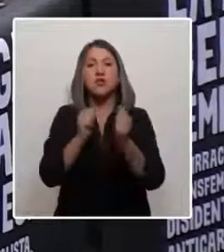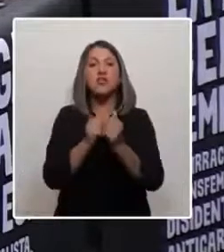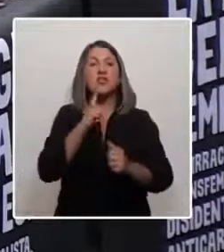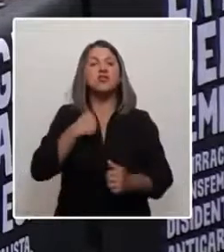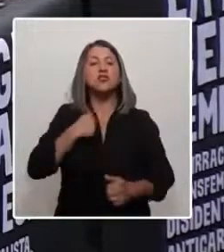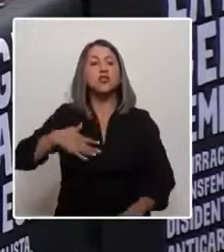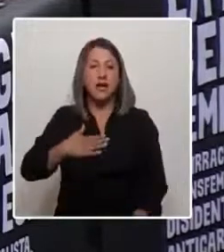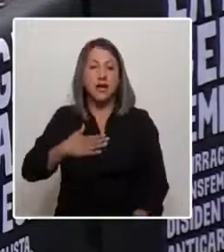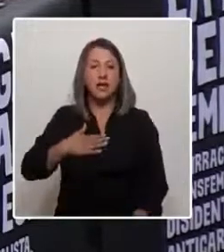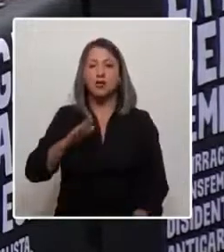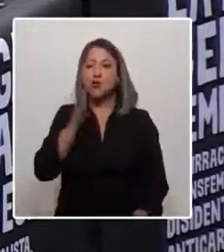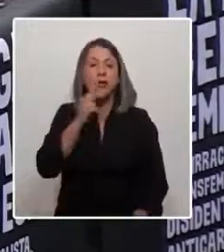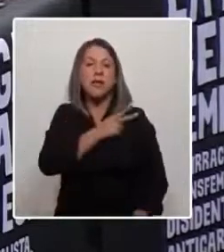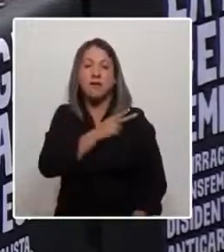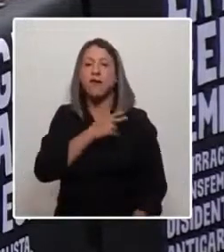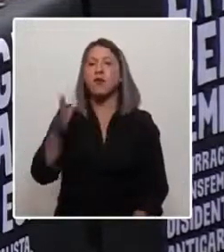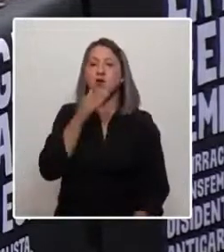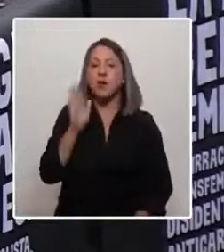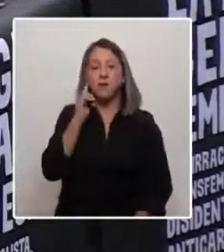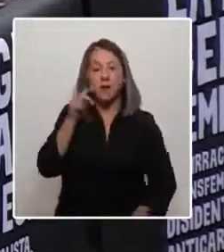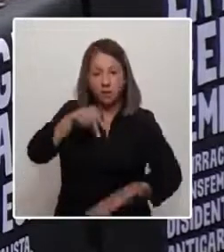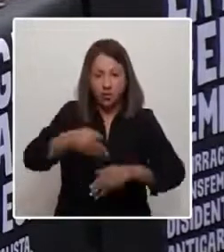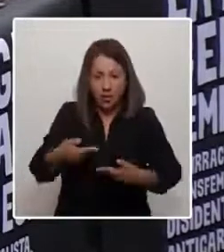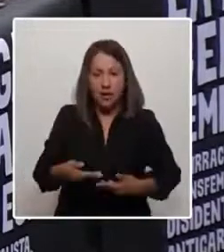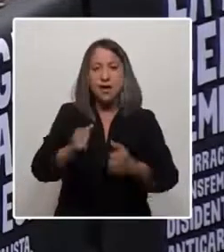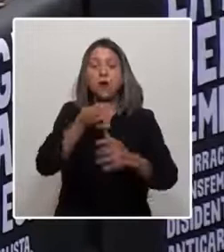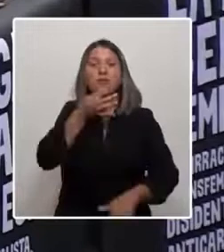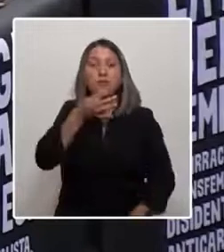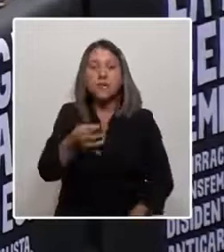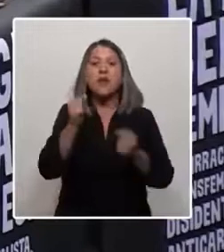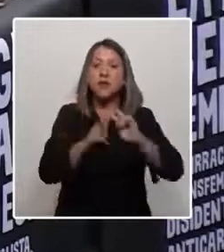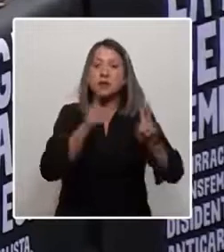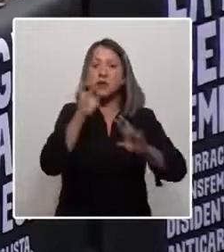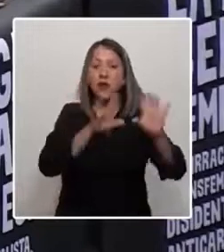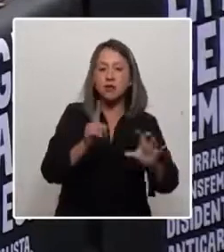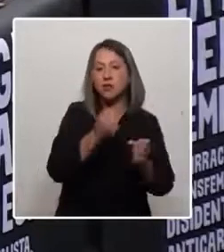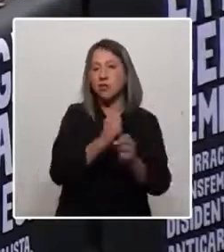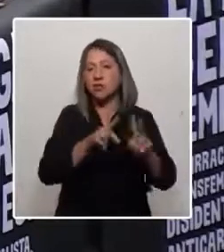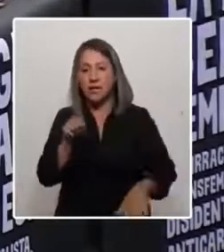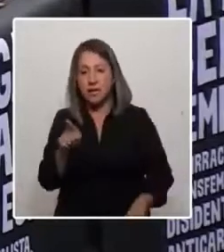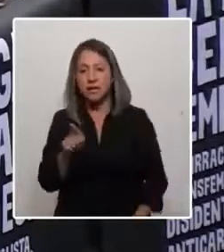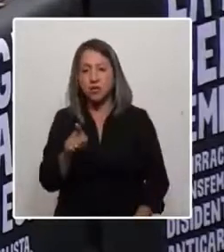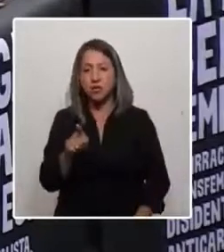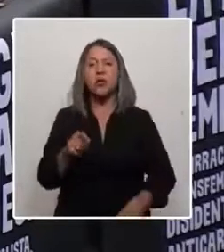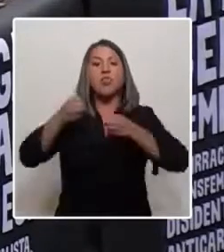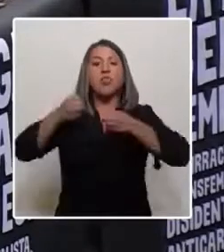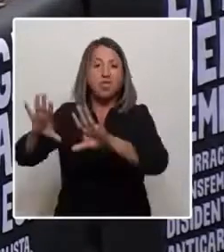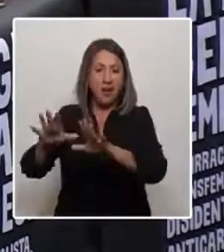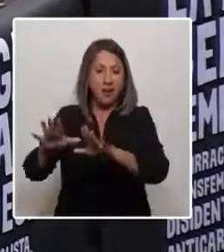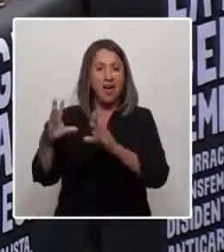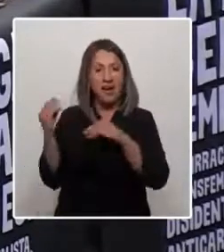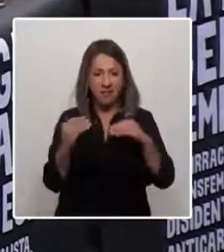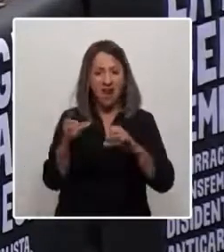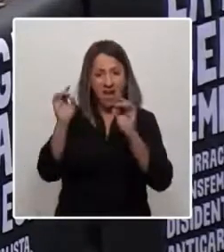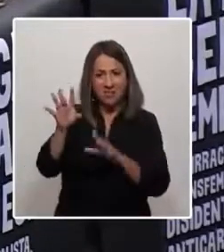Yo no tengo jefe ni patrón aquí para poder decirle puedo hacer una cosa o no puedo hacer. Deja de hablarles